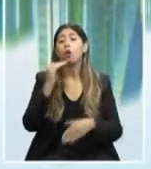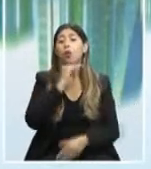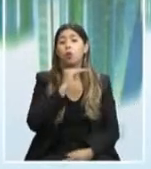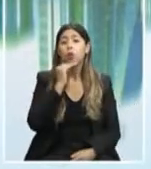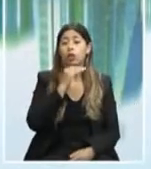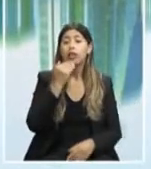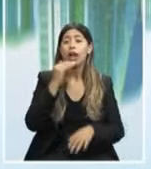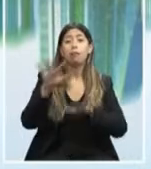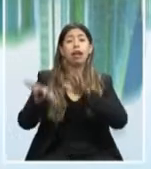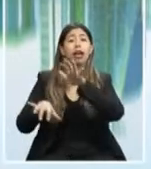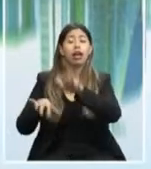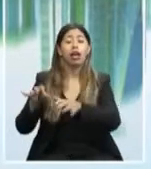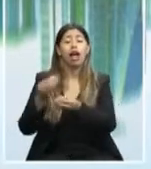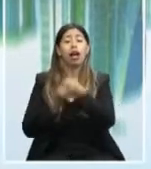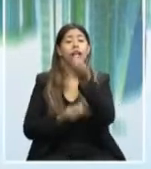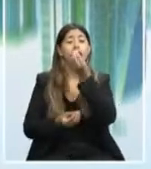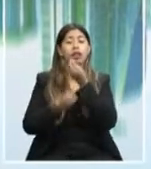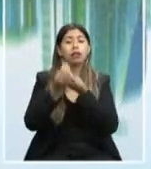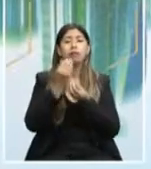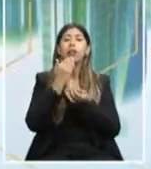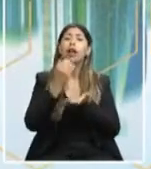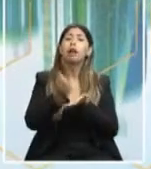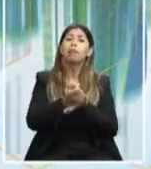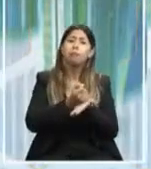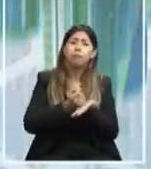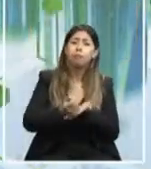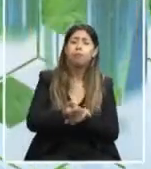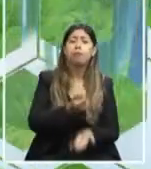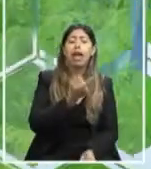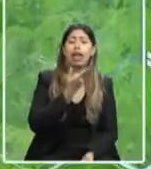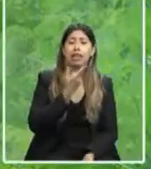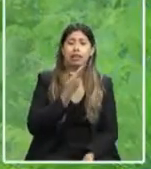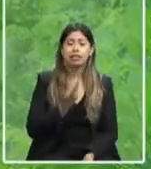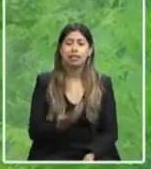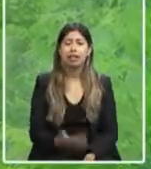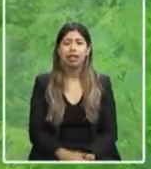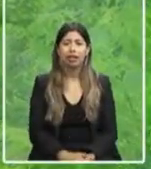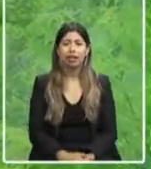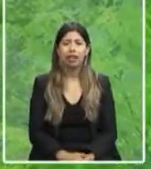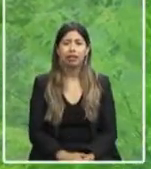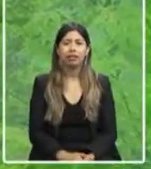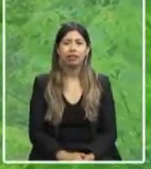para alimentación, para medicina, para,